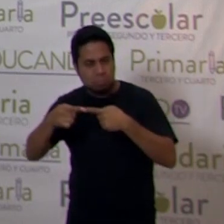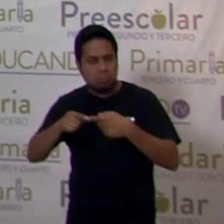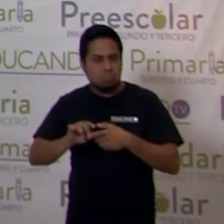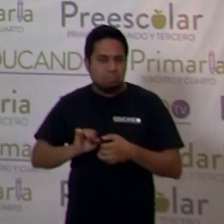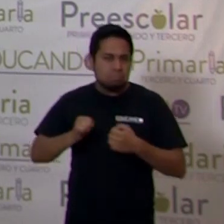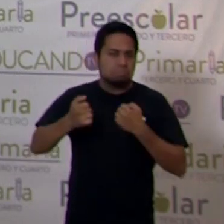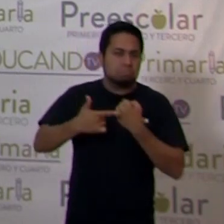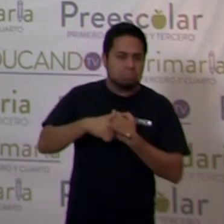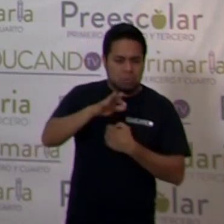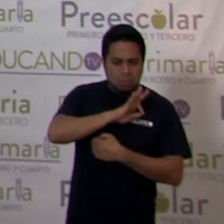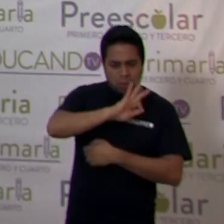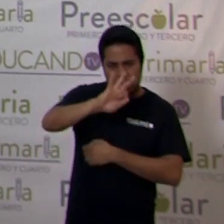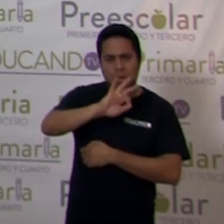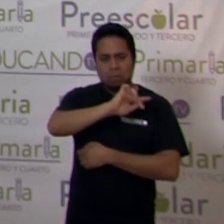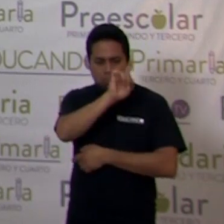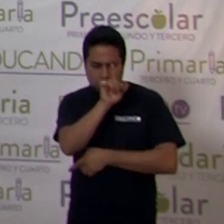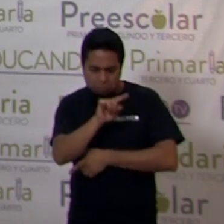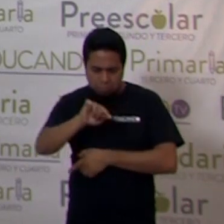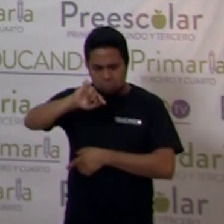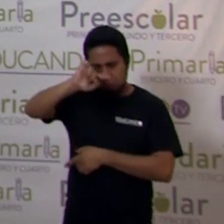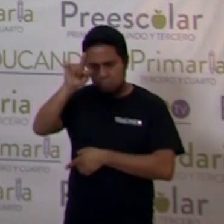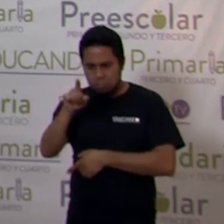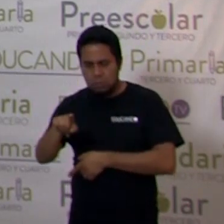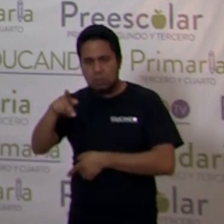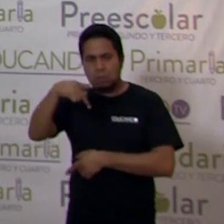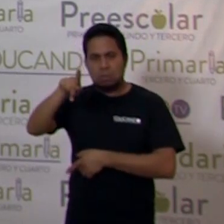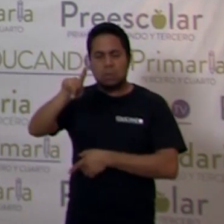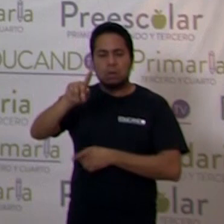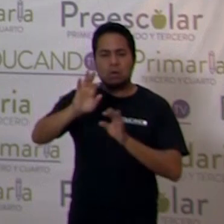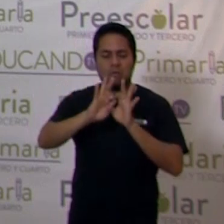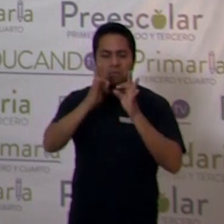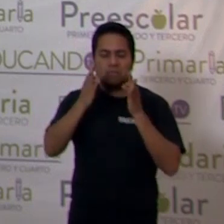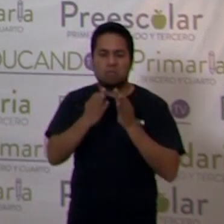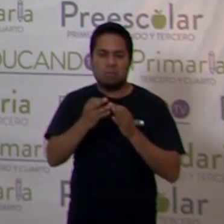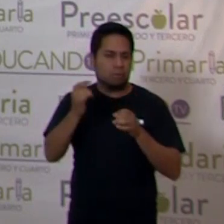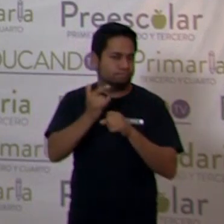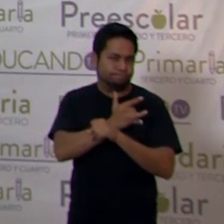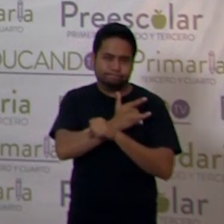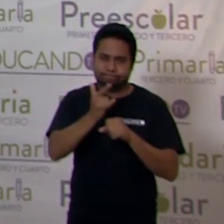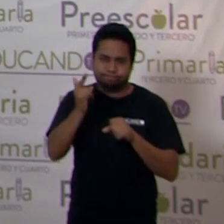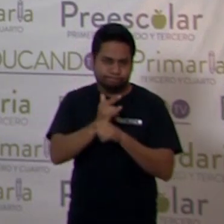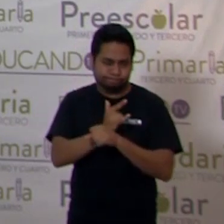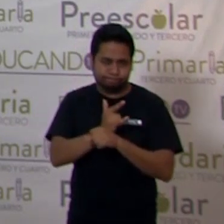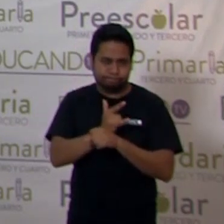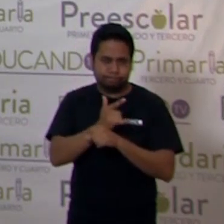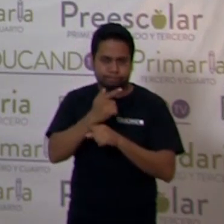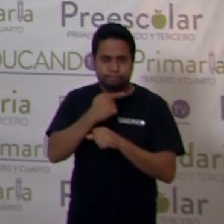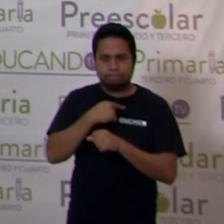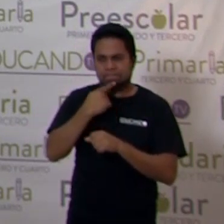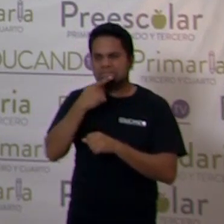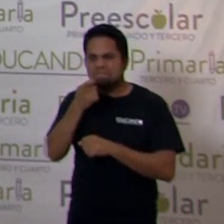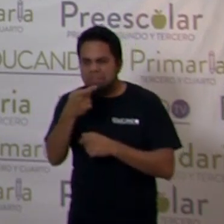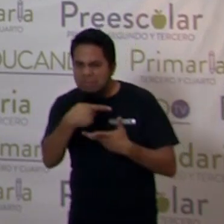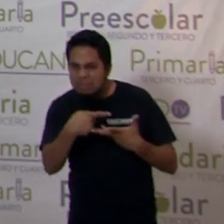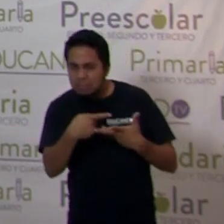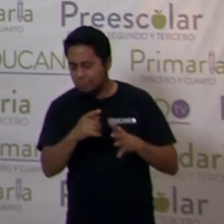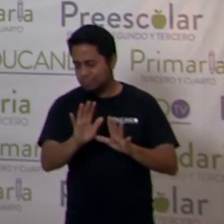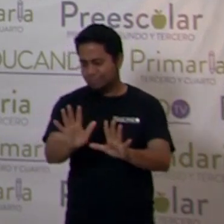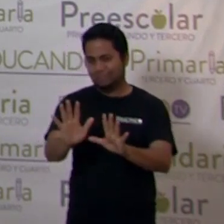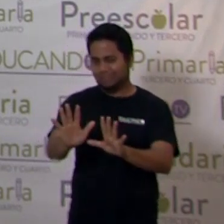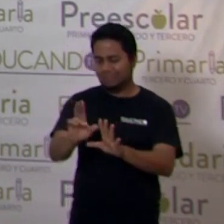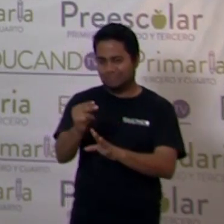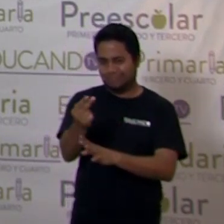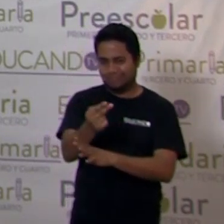algunas curvas pero es una figura irregular y no te quiero meter en complicaciones